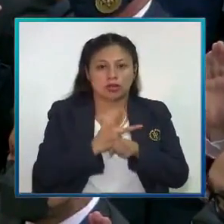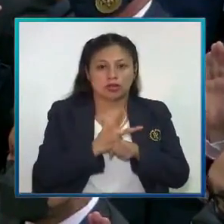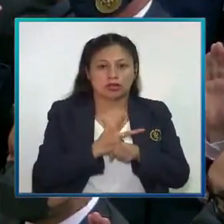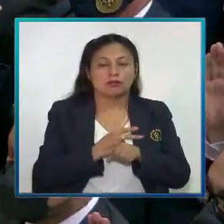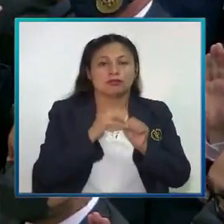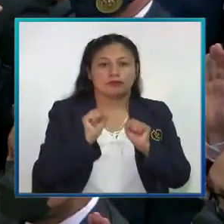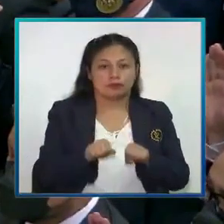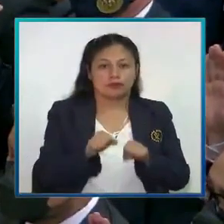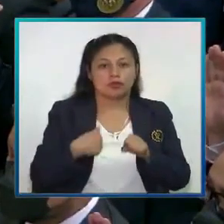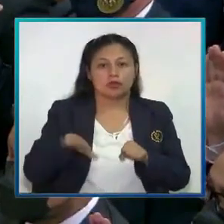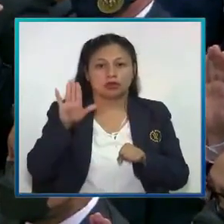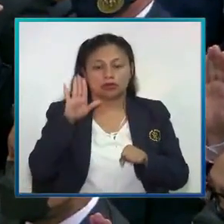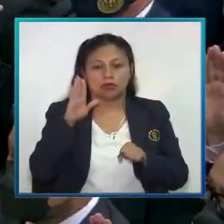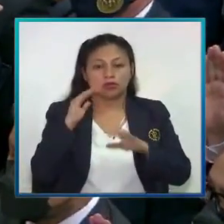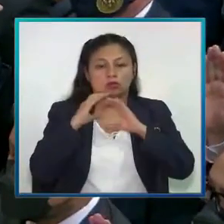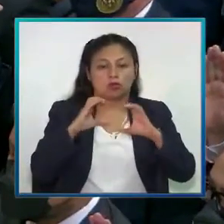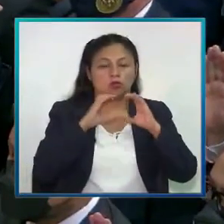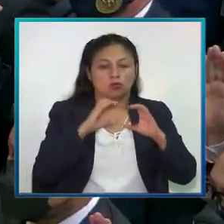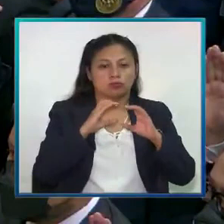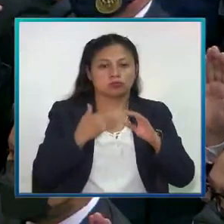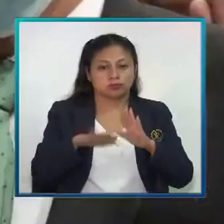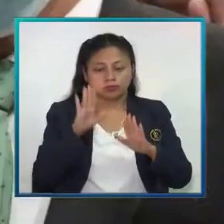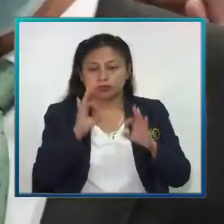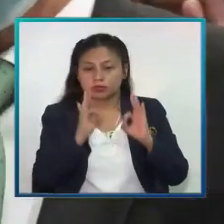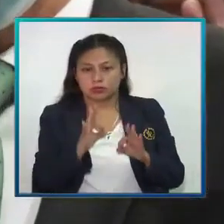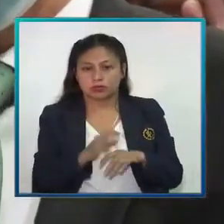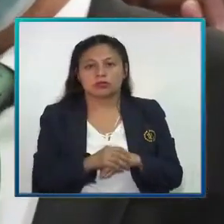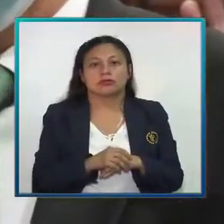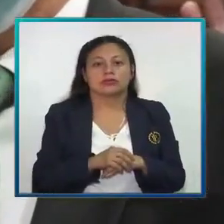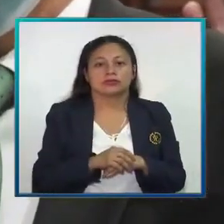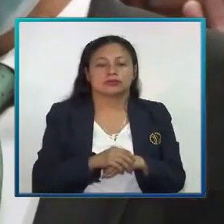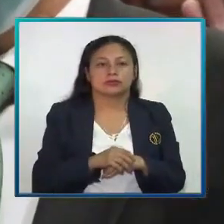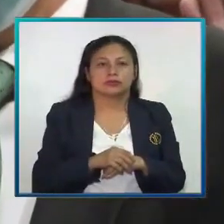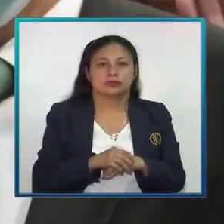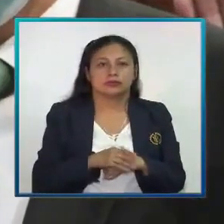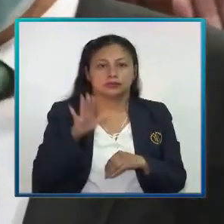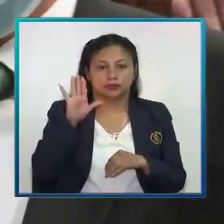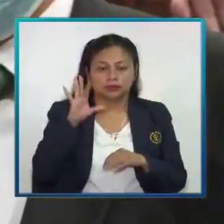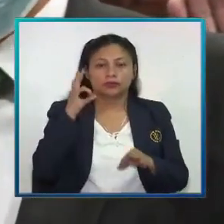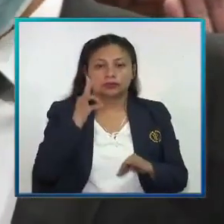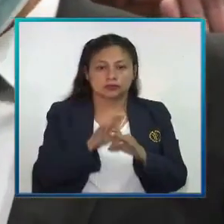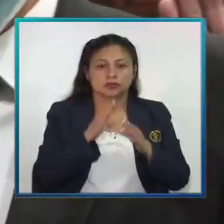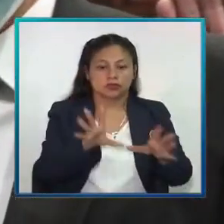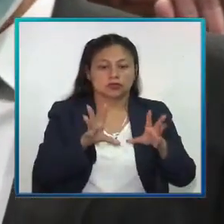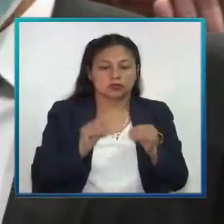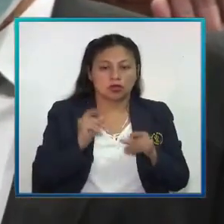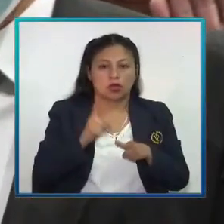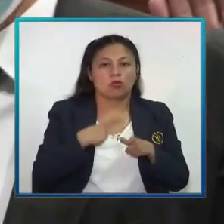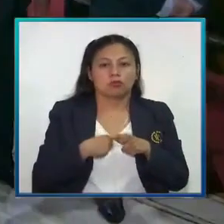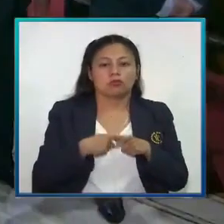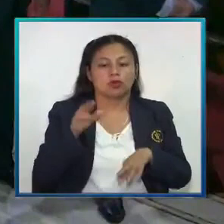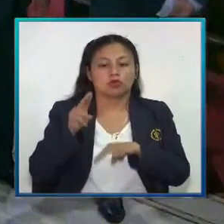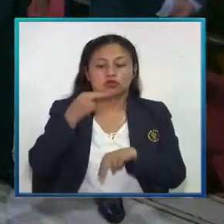Guatemala, cumplirla y velar por su cumplimiento. Juran fidelidad al cargo para el cual han